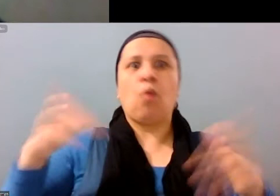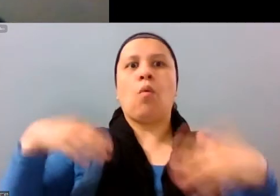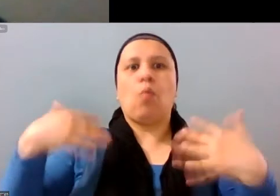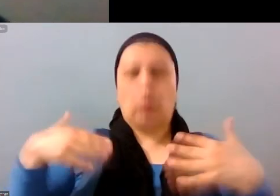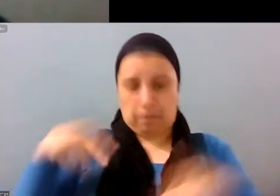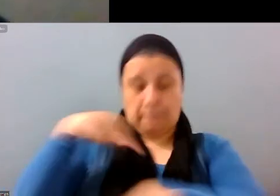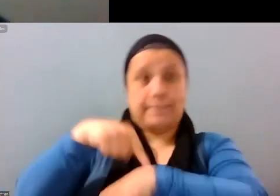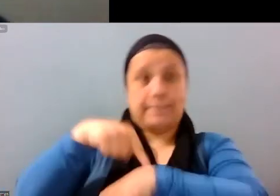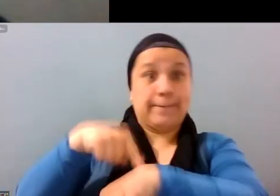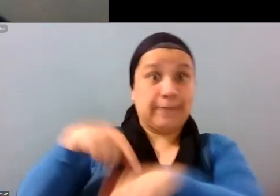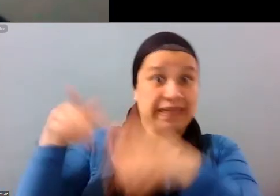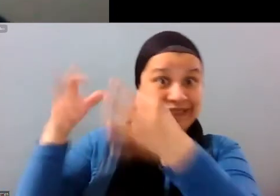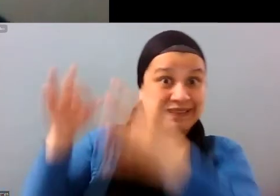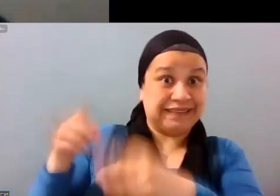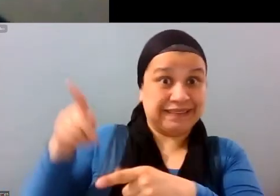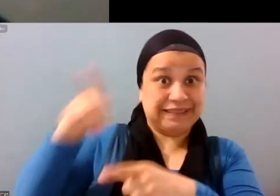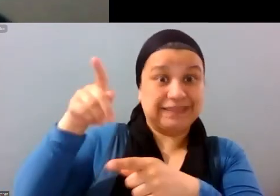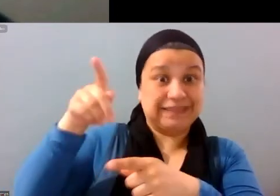hacerlo